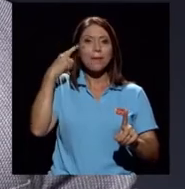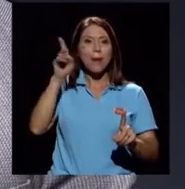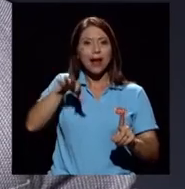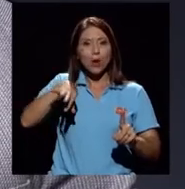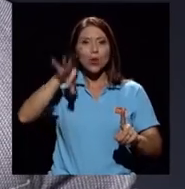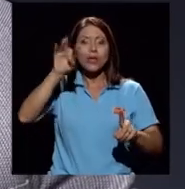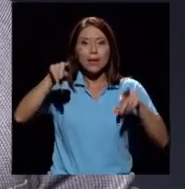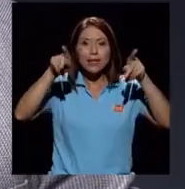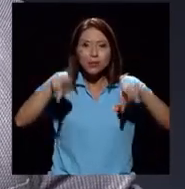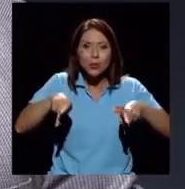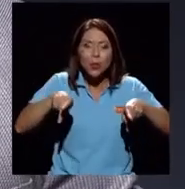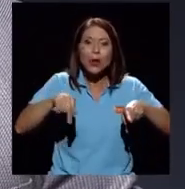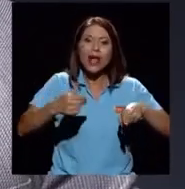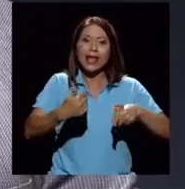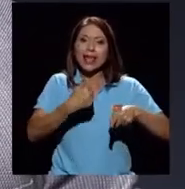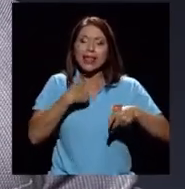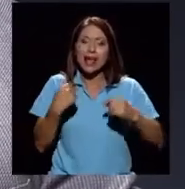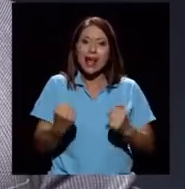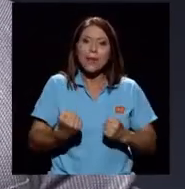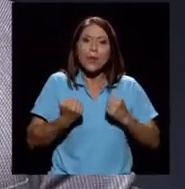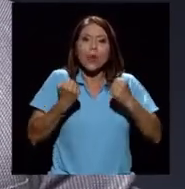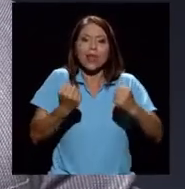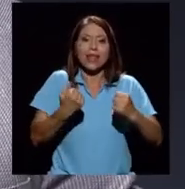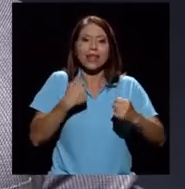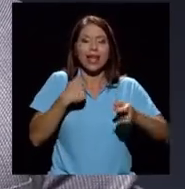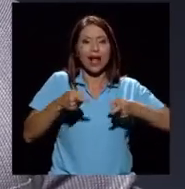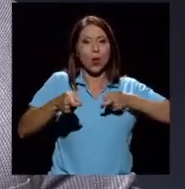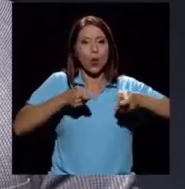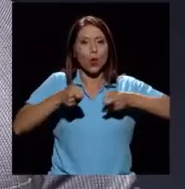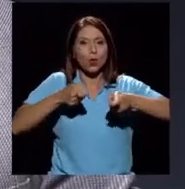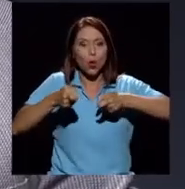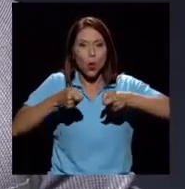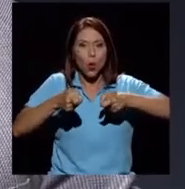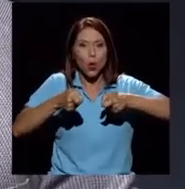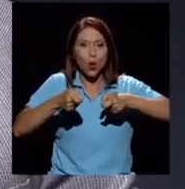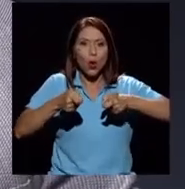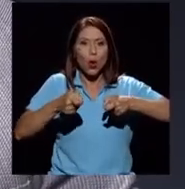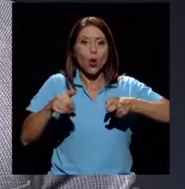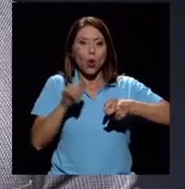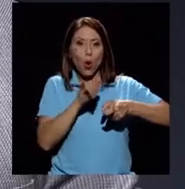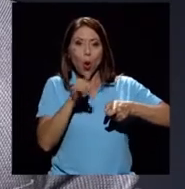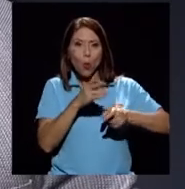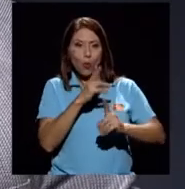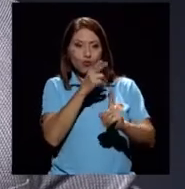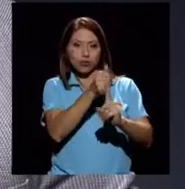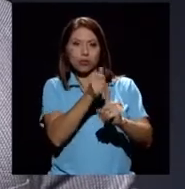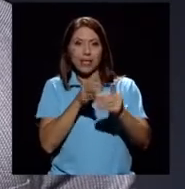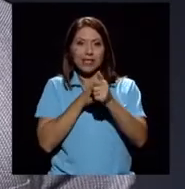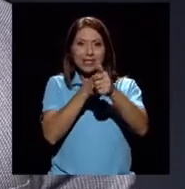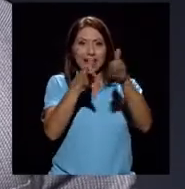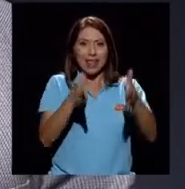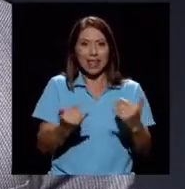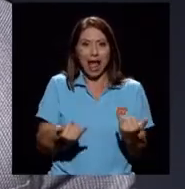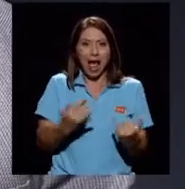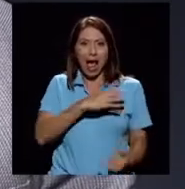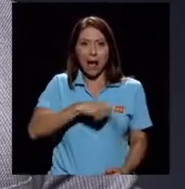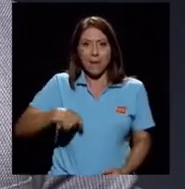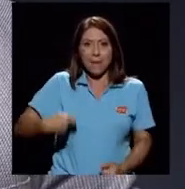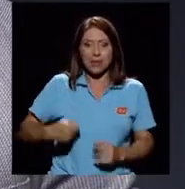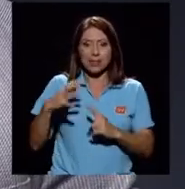ostente el poder y el control sobre el partido que este es el líder tiene de hecho se menciona que